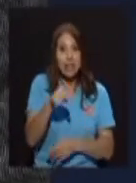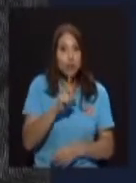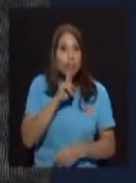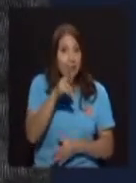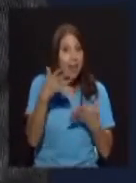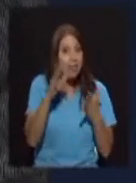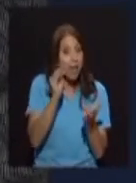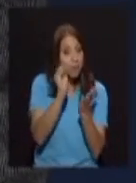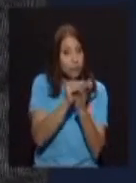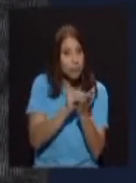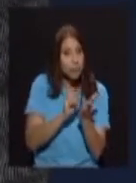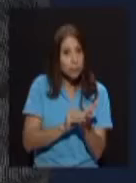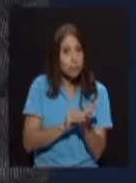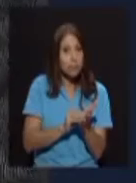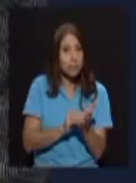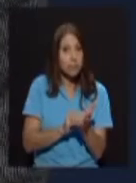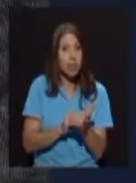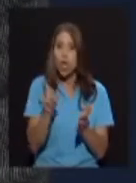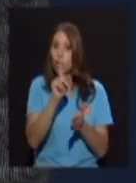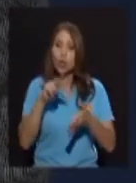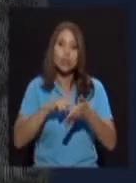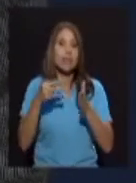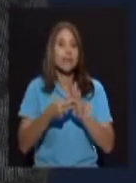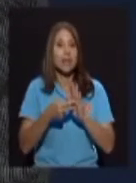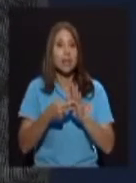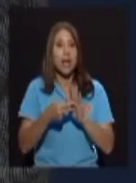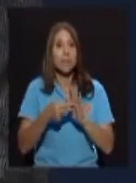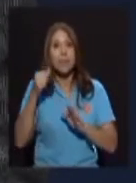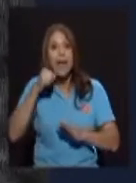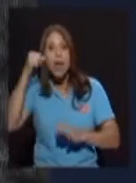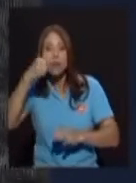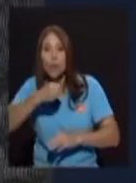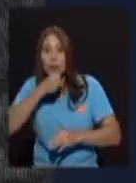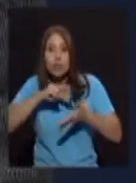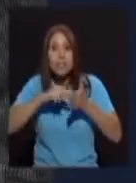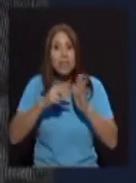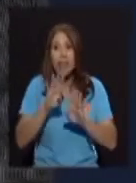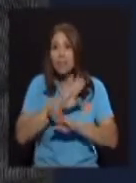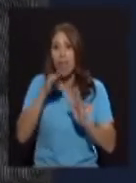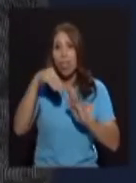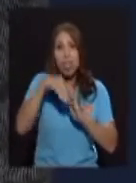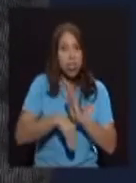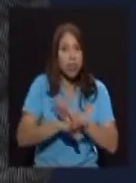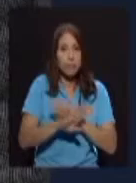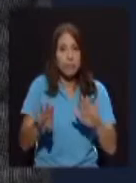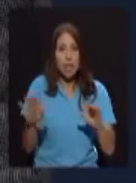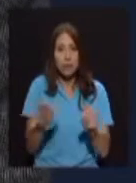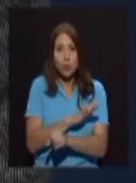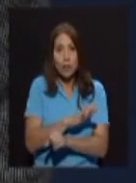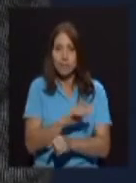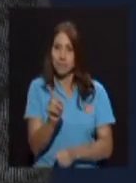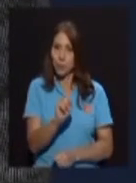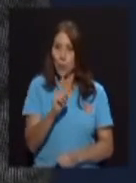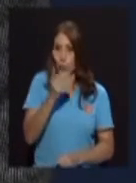documentado, tampoco hay que equiparar la edad adulta mayor como una pérdida absoluta. De hecho, más bien, una de las cosas que